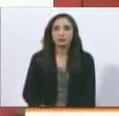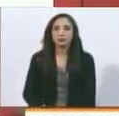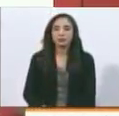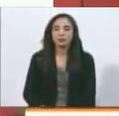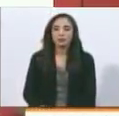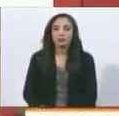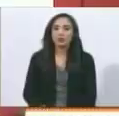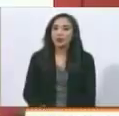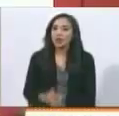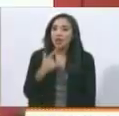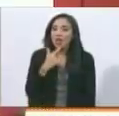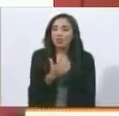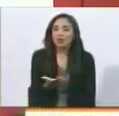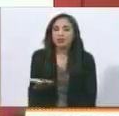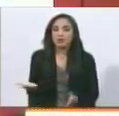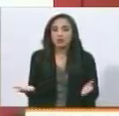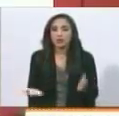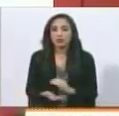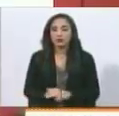deberían haber estado, ¿cómo se llama?